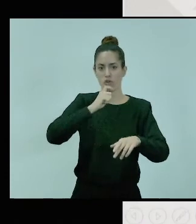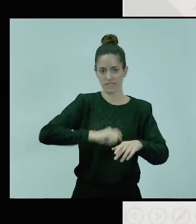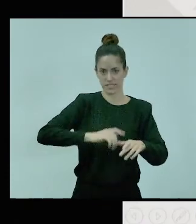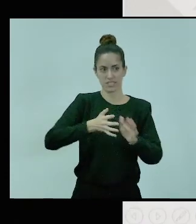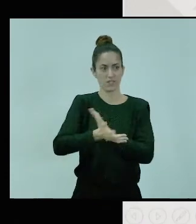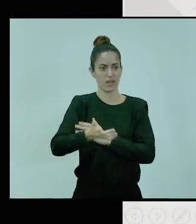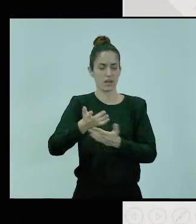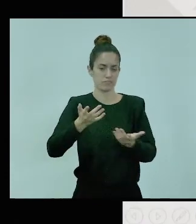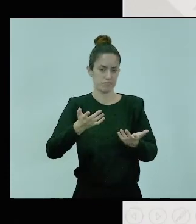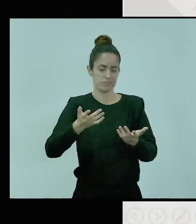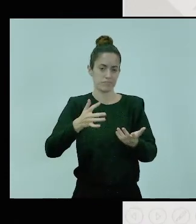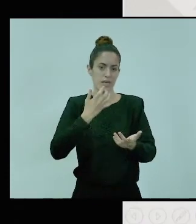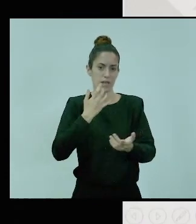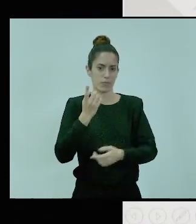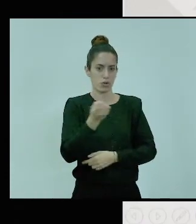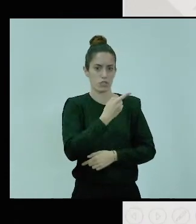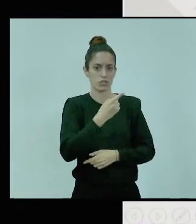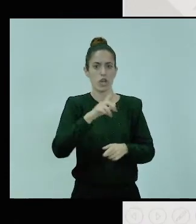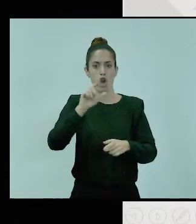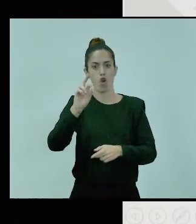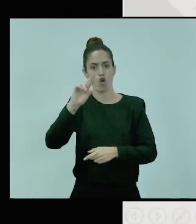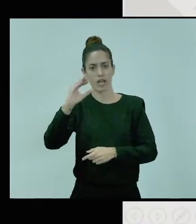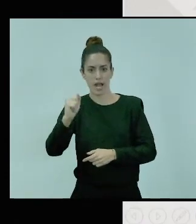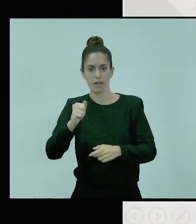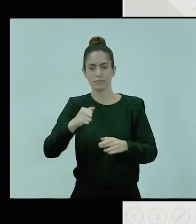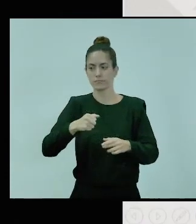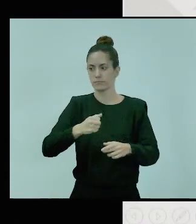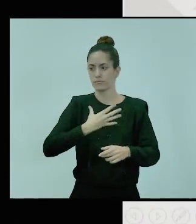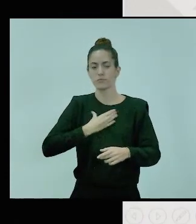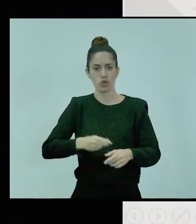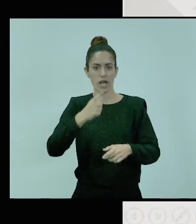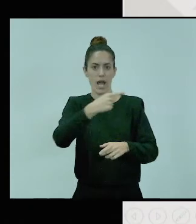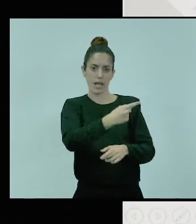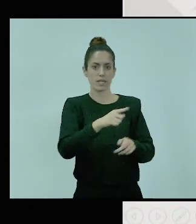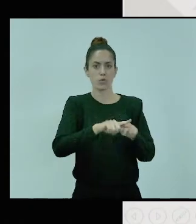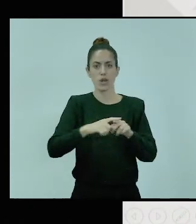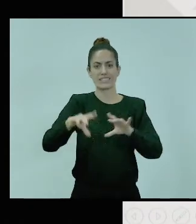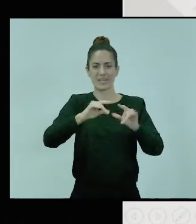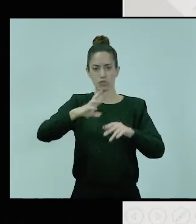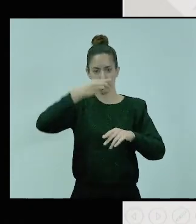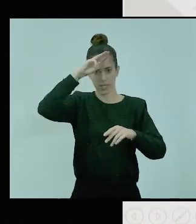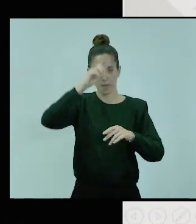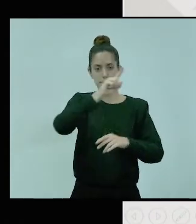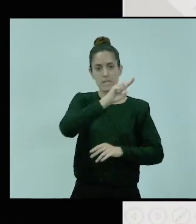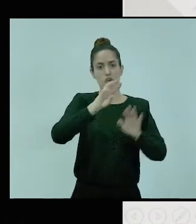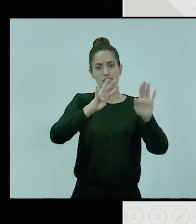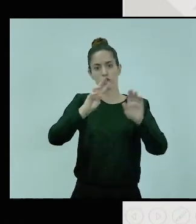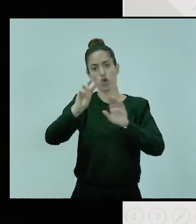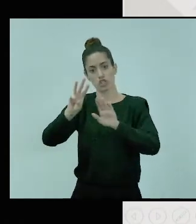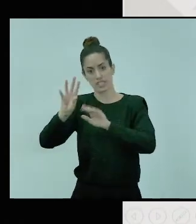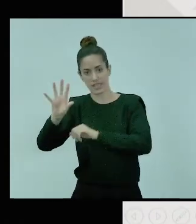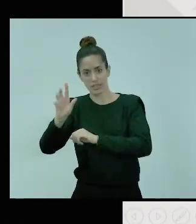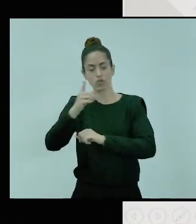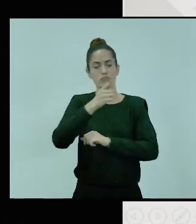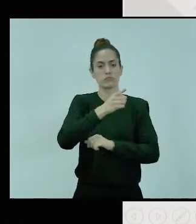Esto lo podemos ver en estos ejemplos. Esto fue en Lorca, los tenemos aquí. Este fue el terremoto de México de 1985